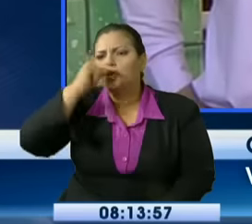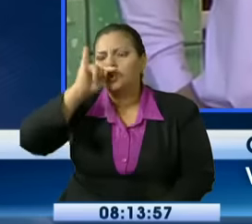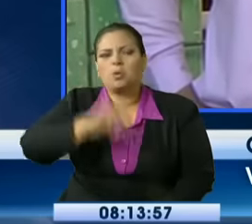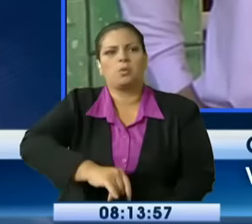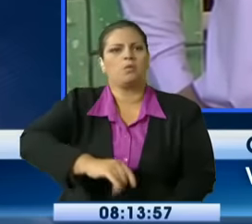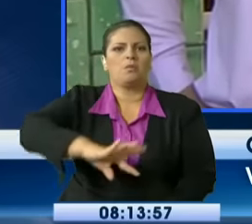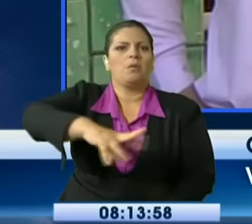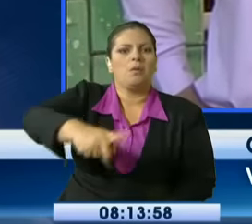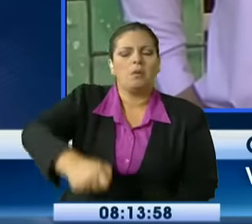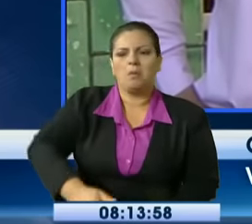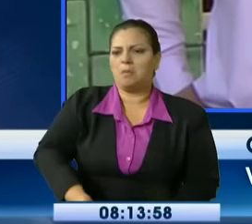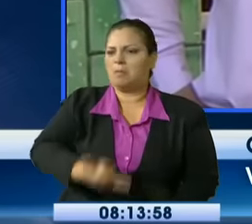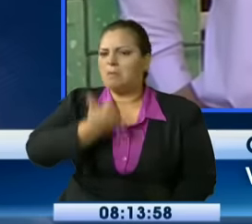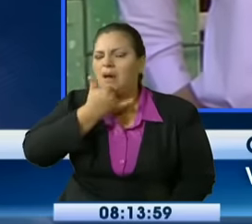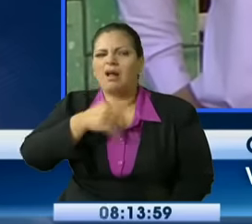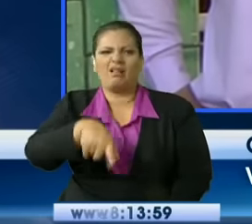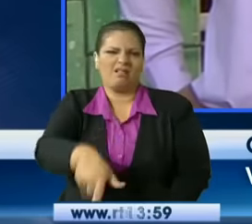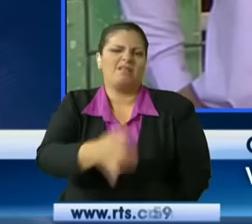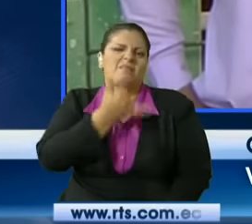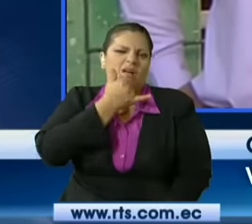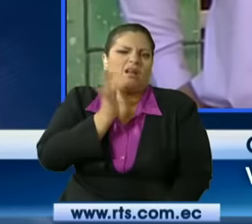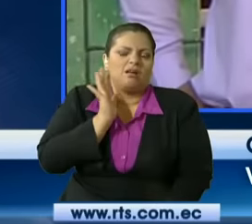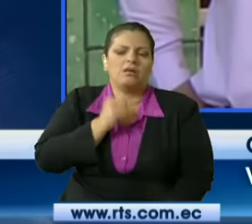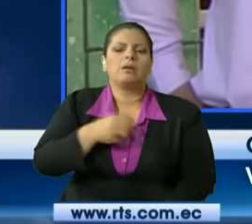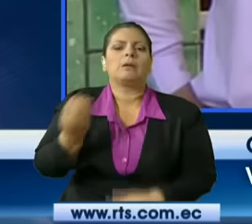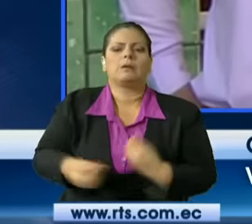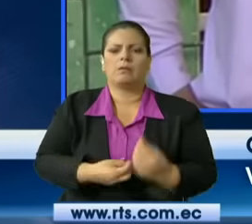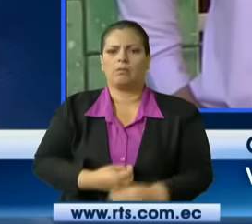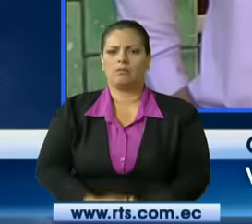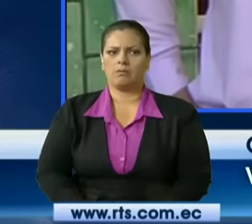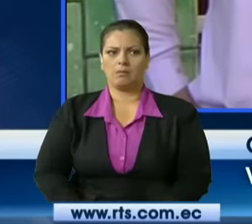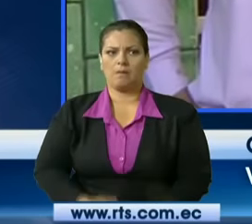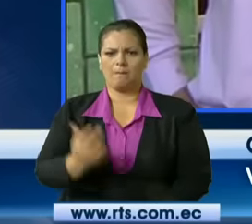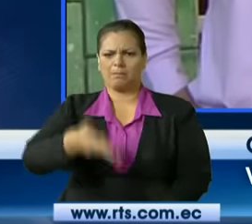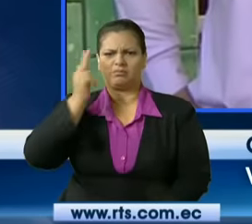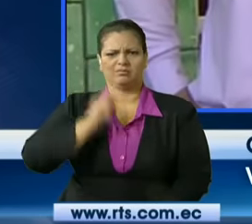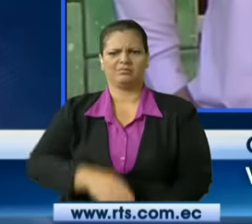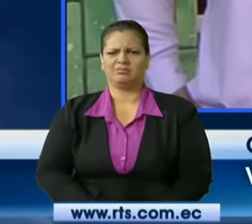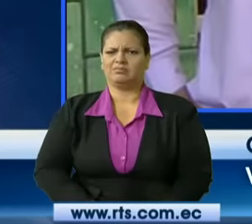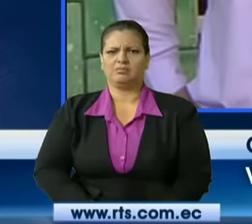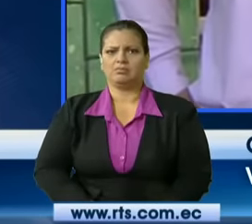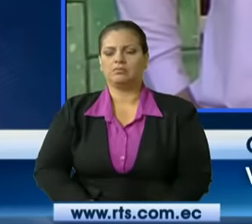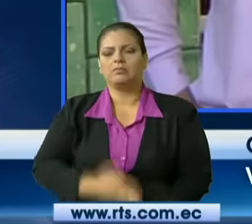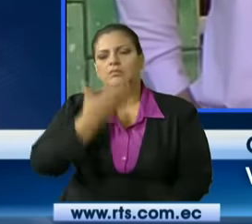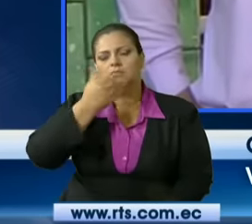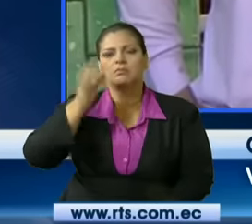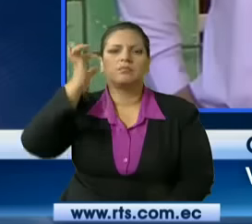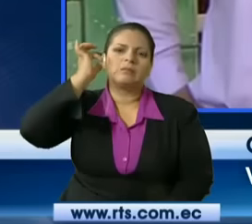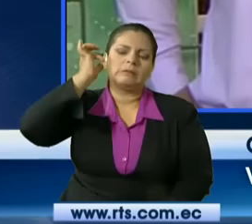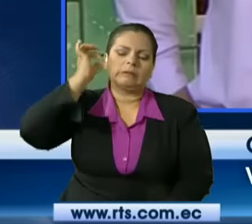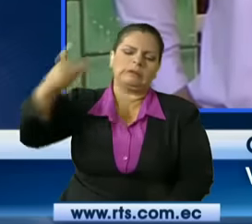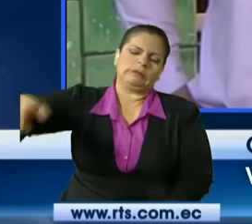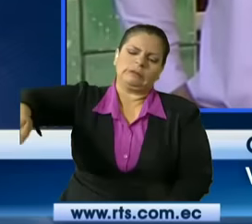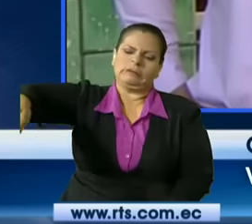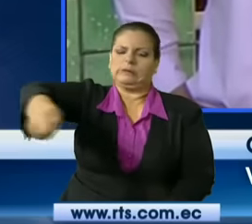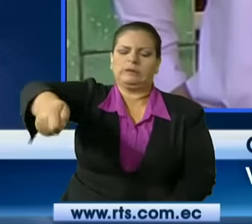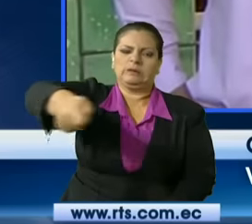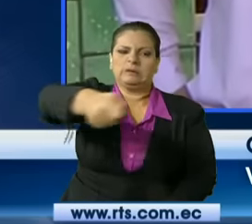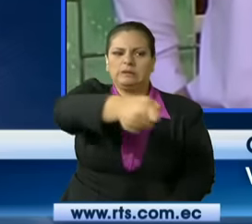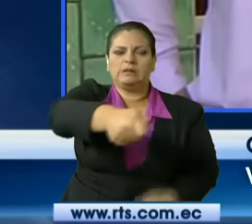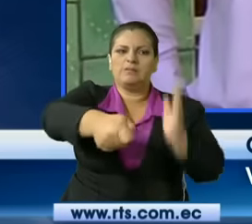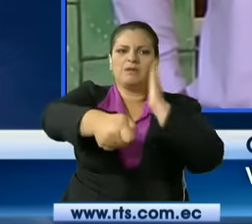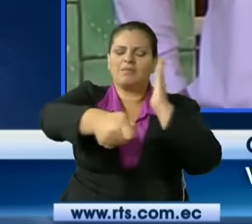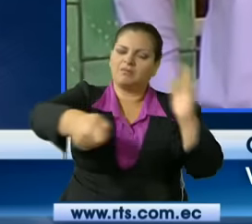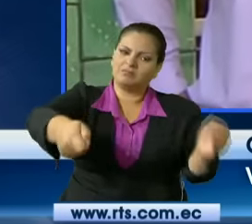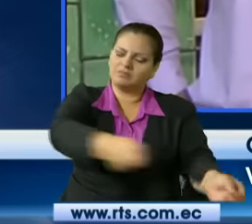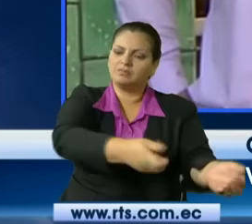no. ¿Ah? Y llévelo de la madre o el padre, pues, y dele la queja. Sobre todo, Hugo, porque eran del mismo sector. Por